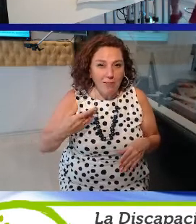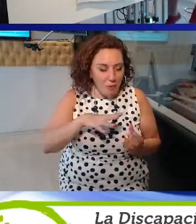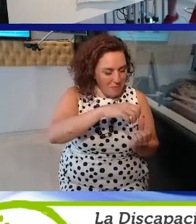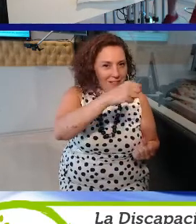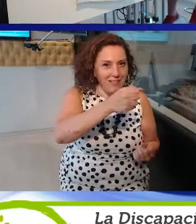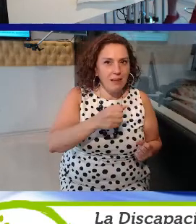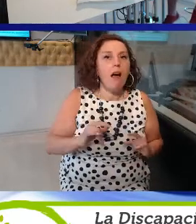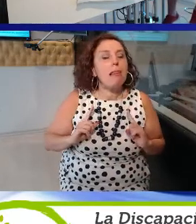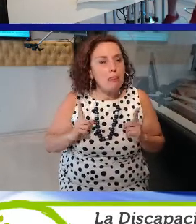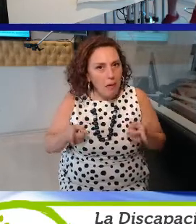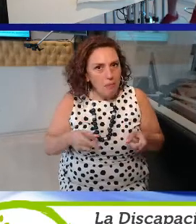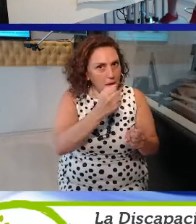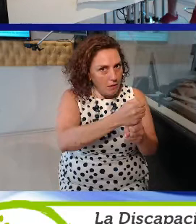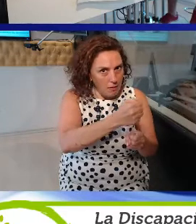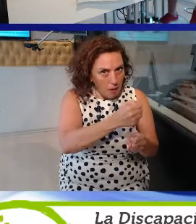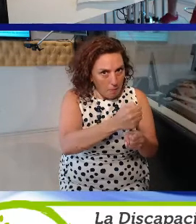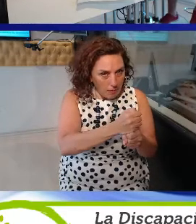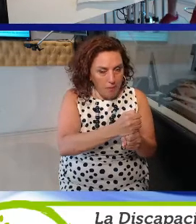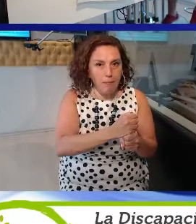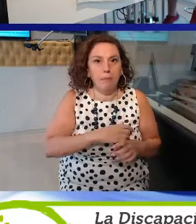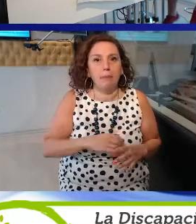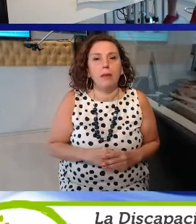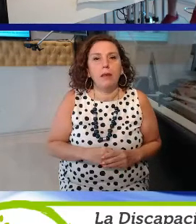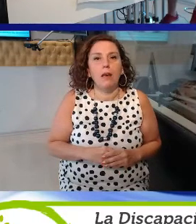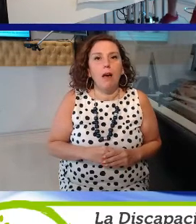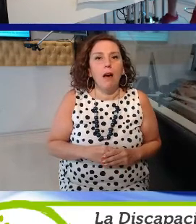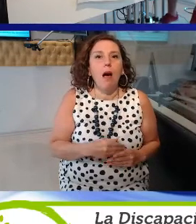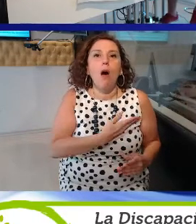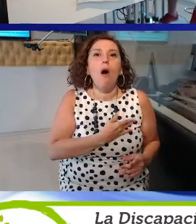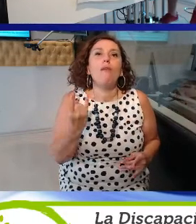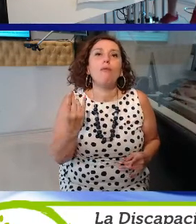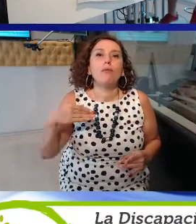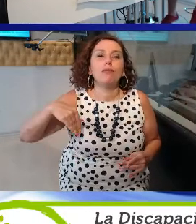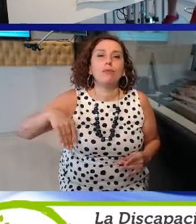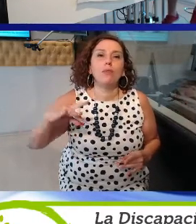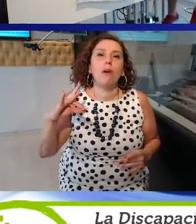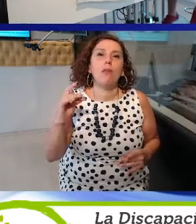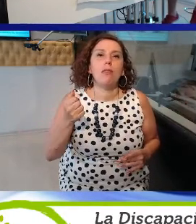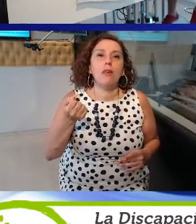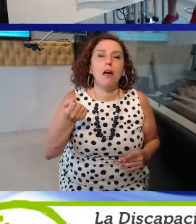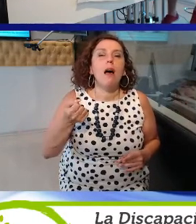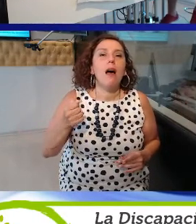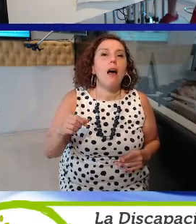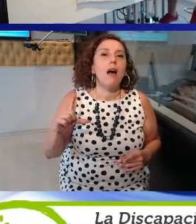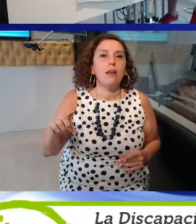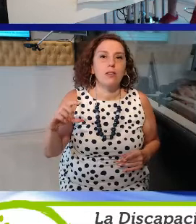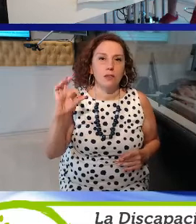También trabajo, ayudo en una fundación de ayuda a personas con capacidades